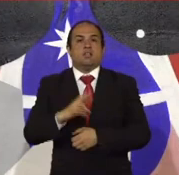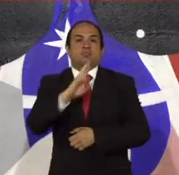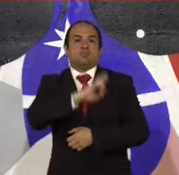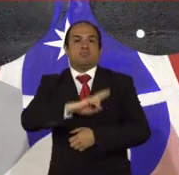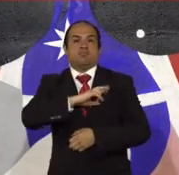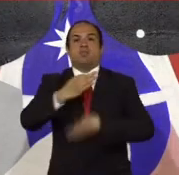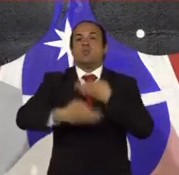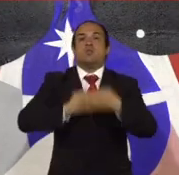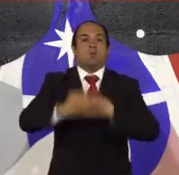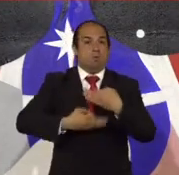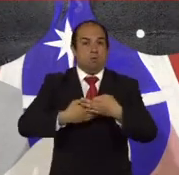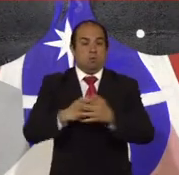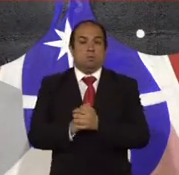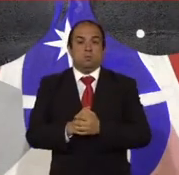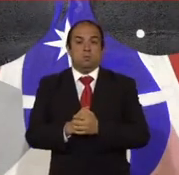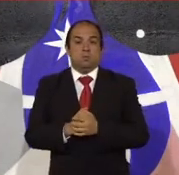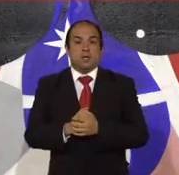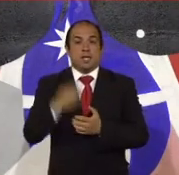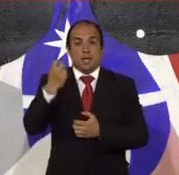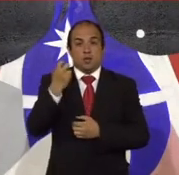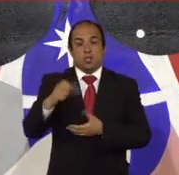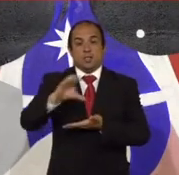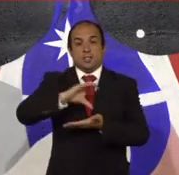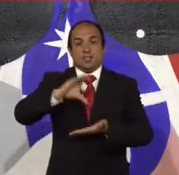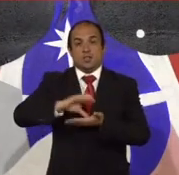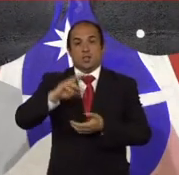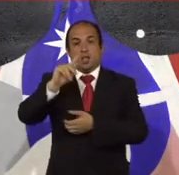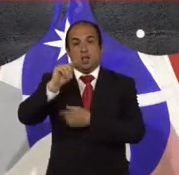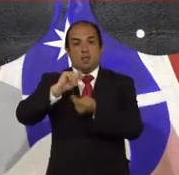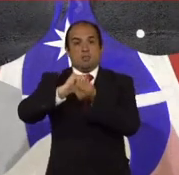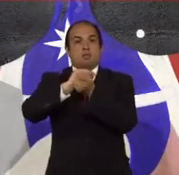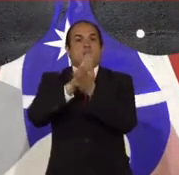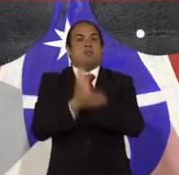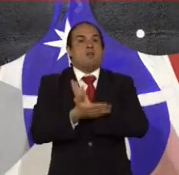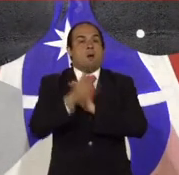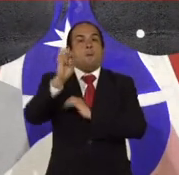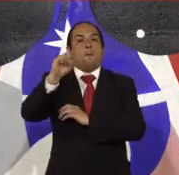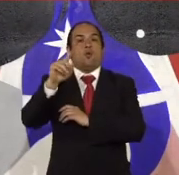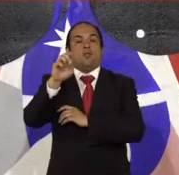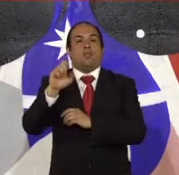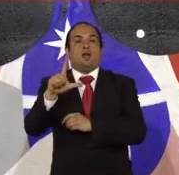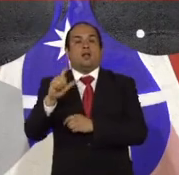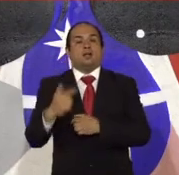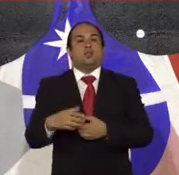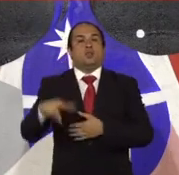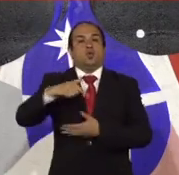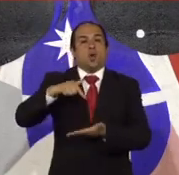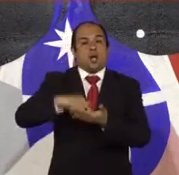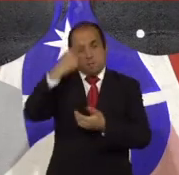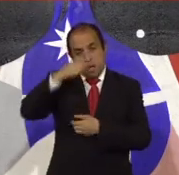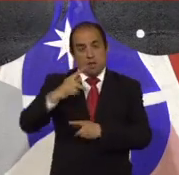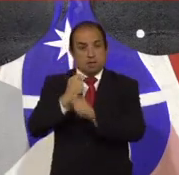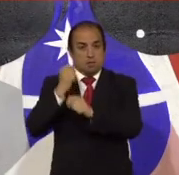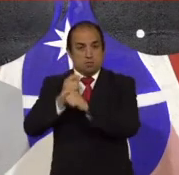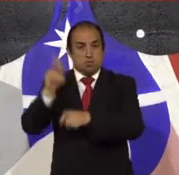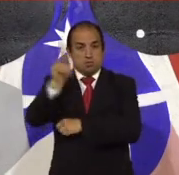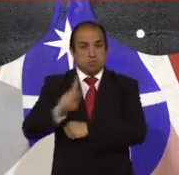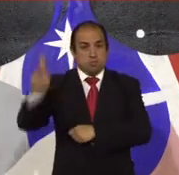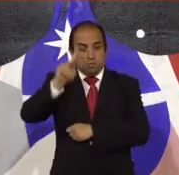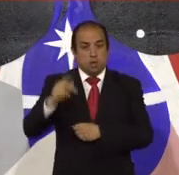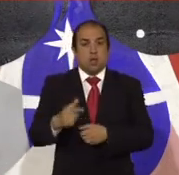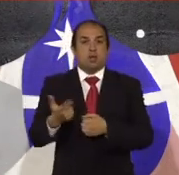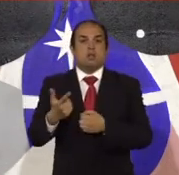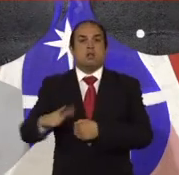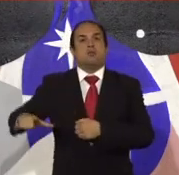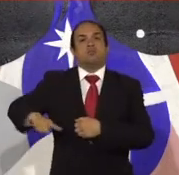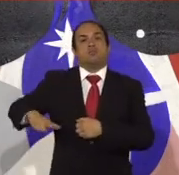por cierto, estos centros de transferencia modal, que son espacios para el transporte público. En el